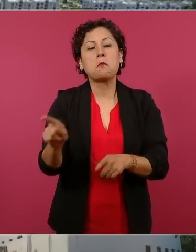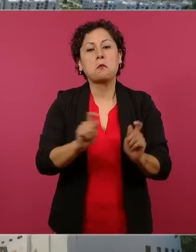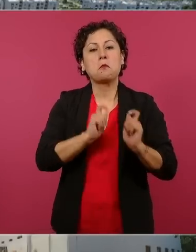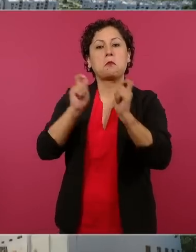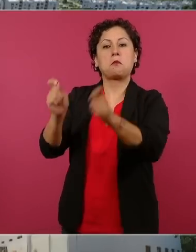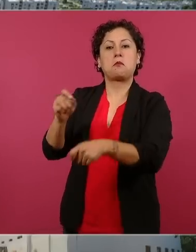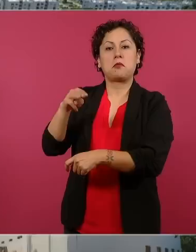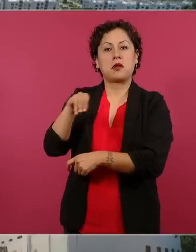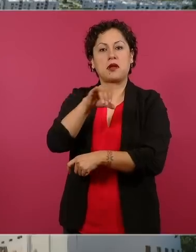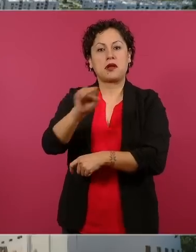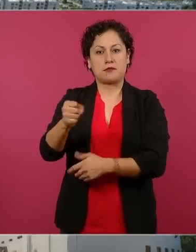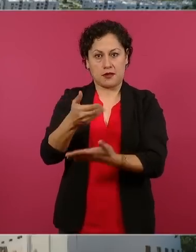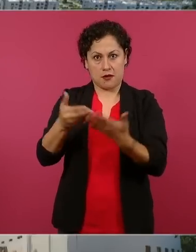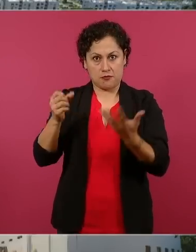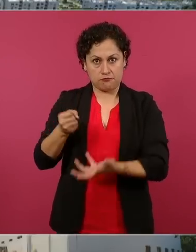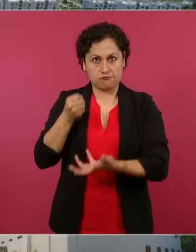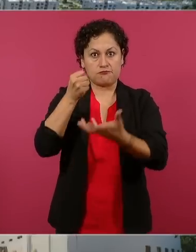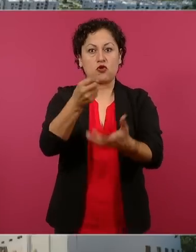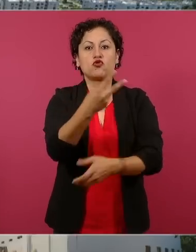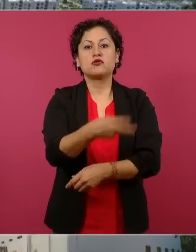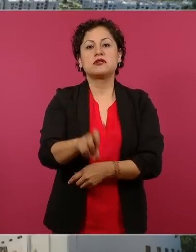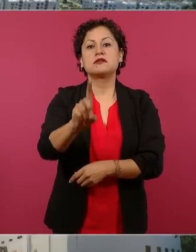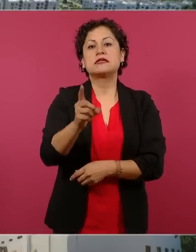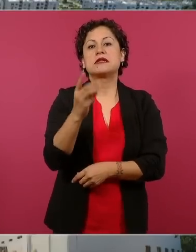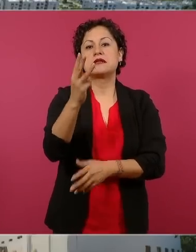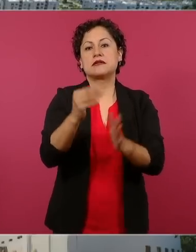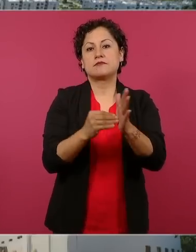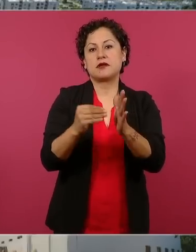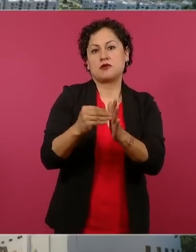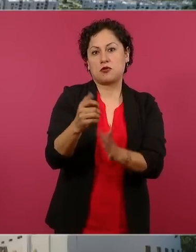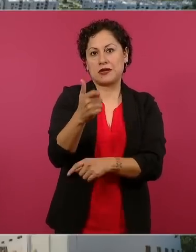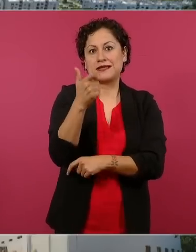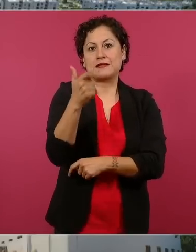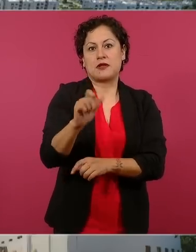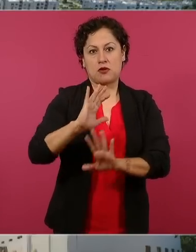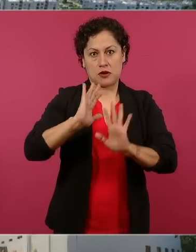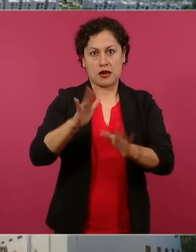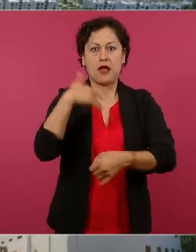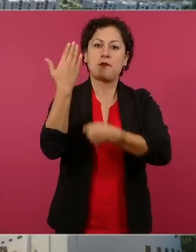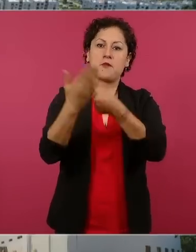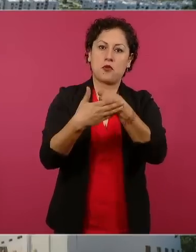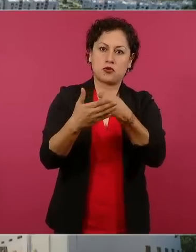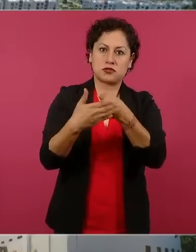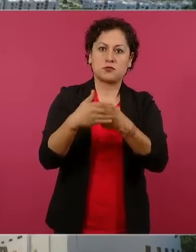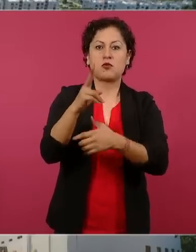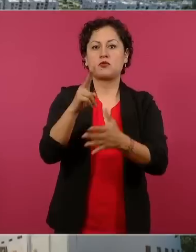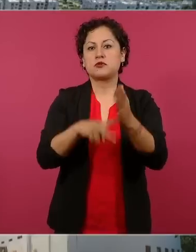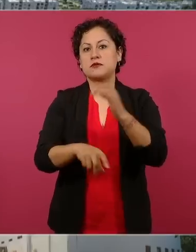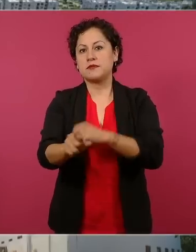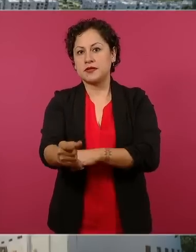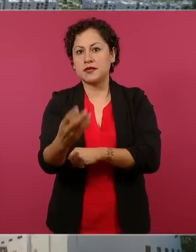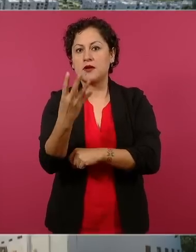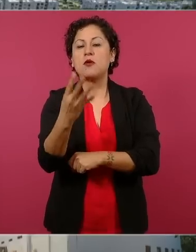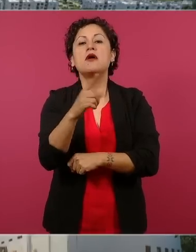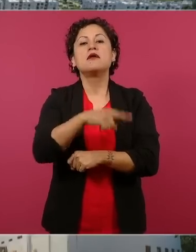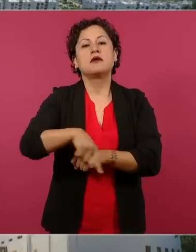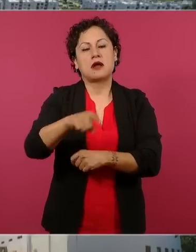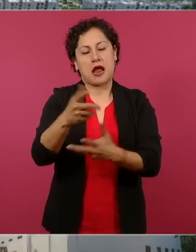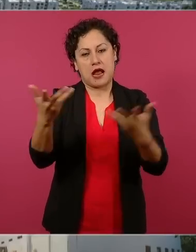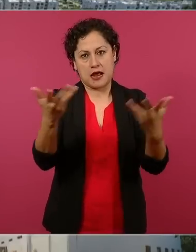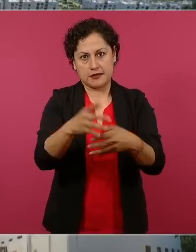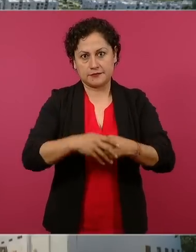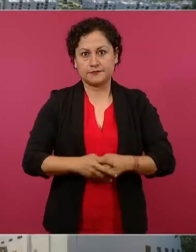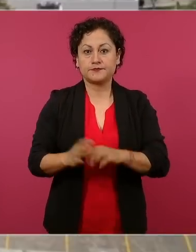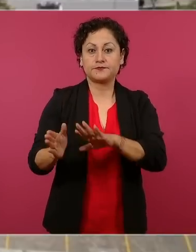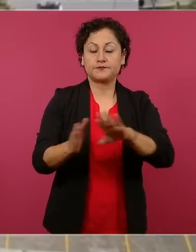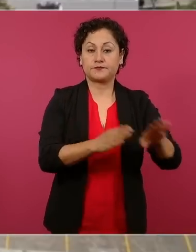invirtiendo 233 millones de pesos para ponerlo a operar este año allí en Ciudad del Carmen. Otro ejemplo es